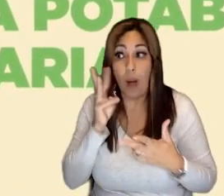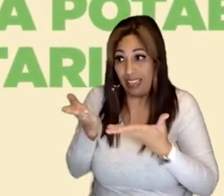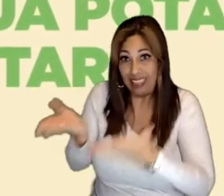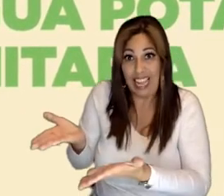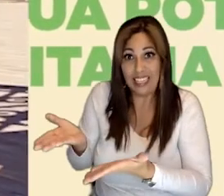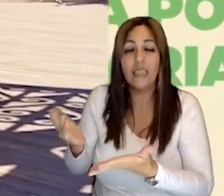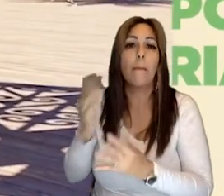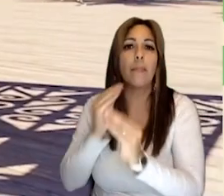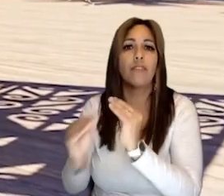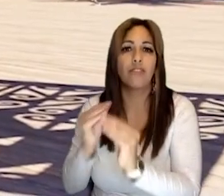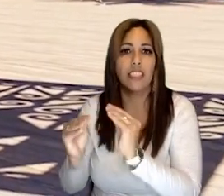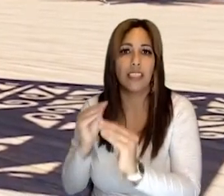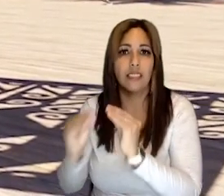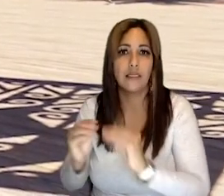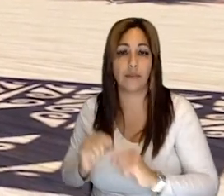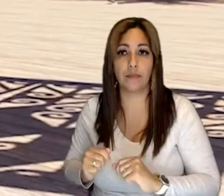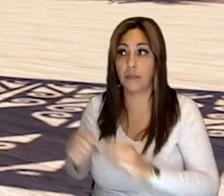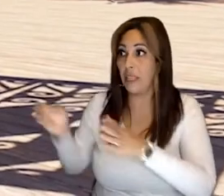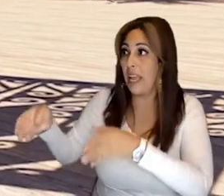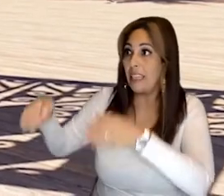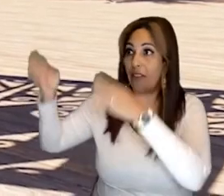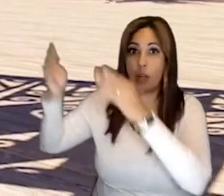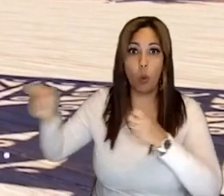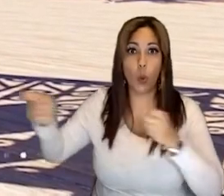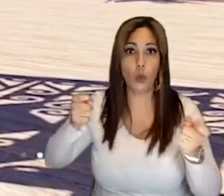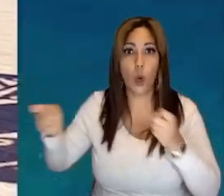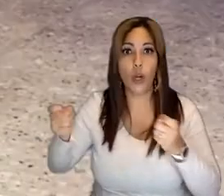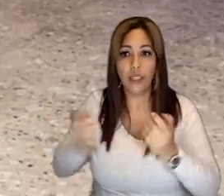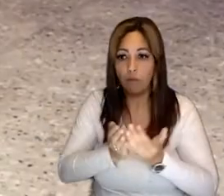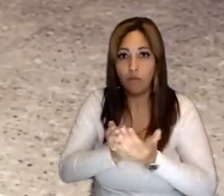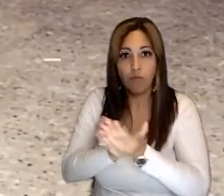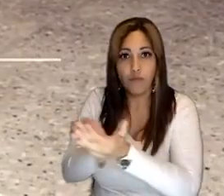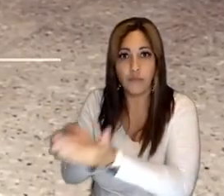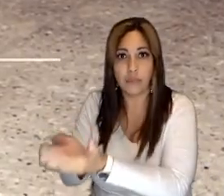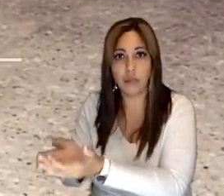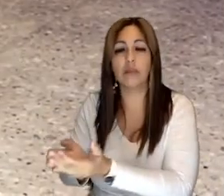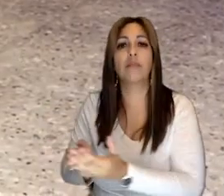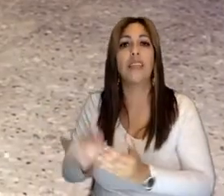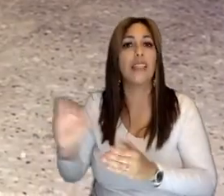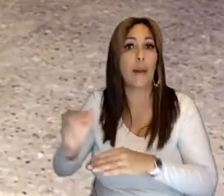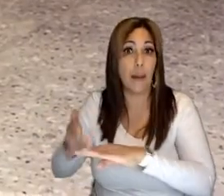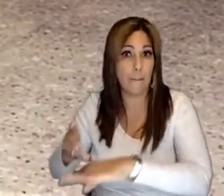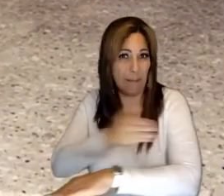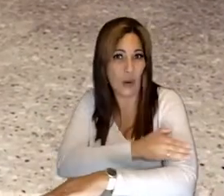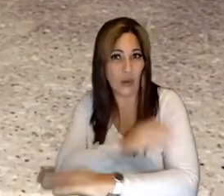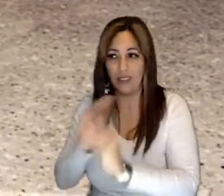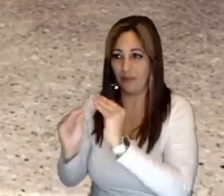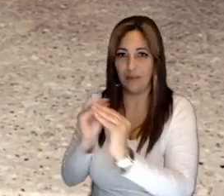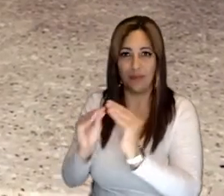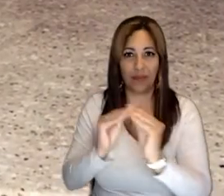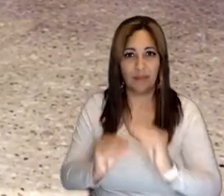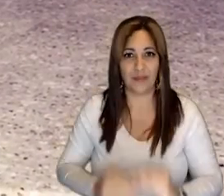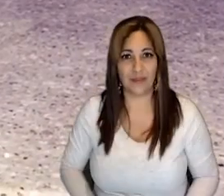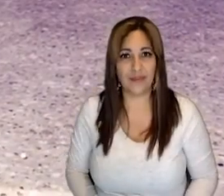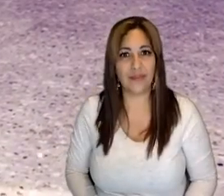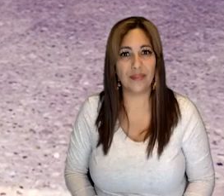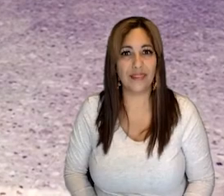potable, rehabilitación del edificio de control de puertos y mejoras adicionales a la infraestructura.